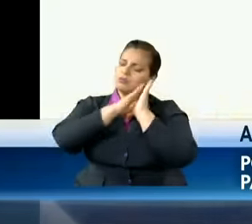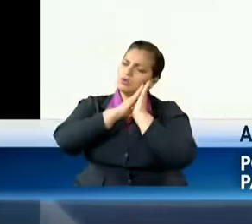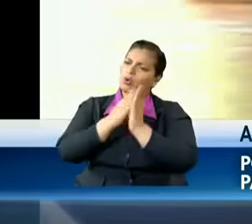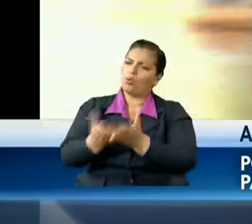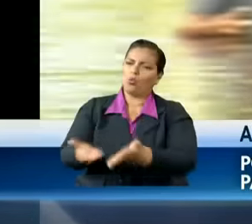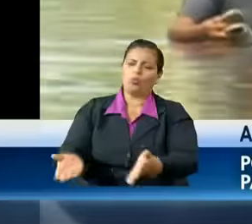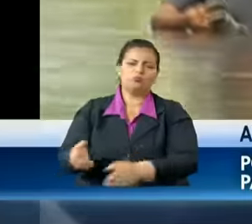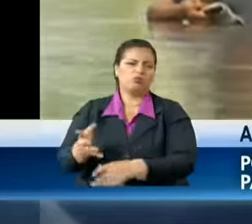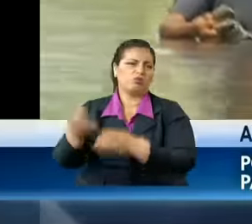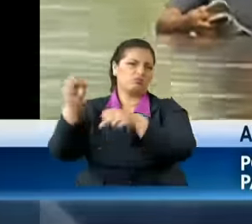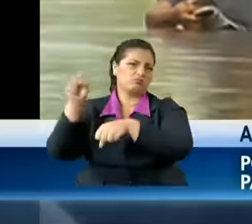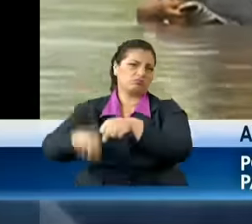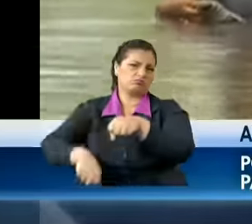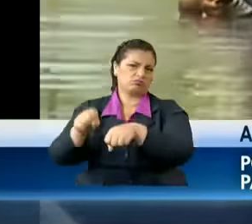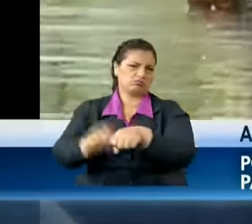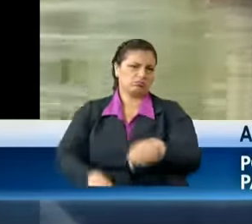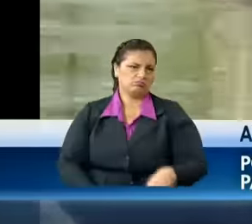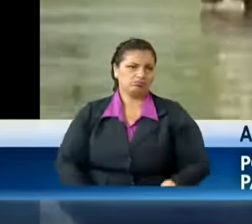hijo.